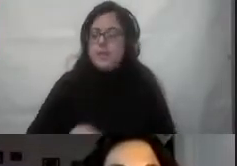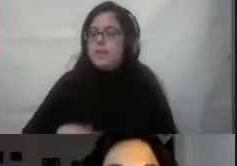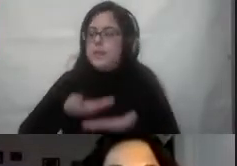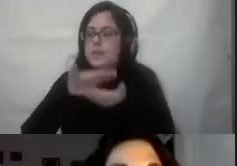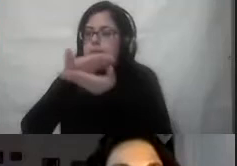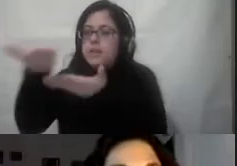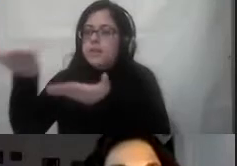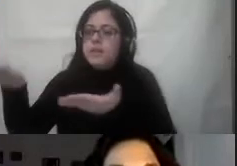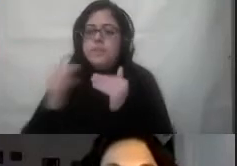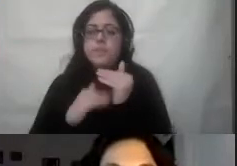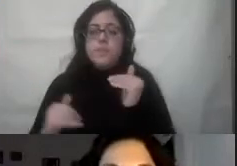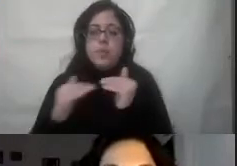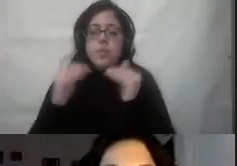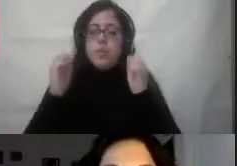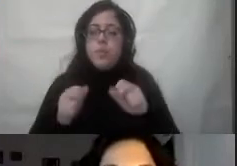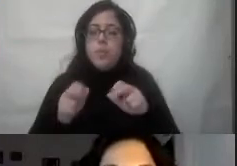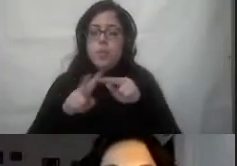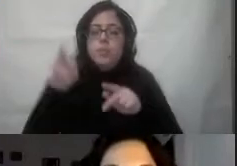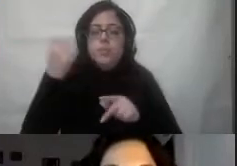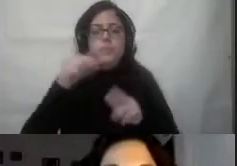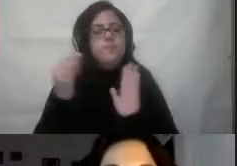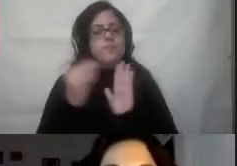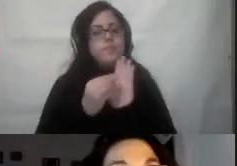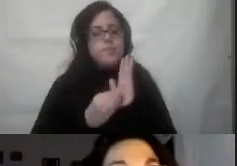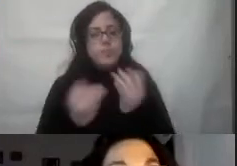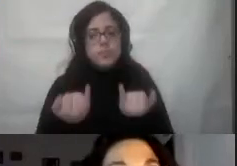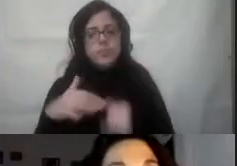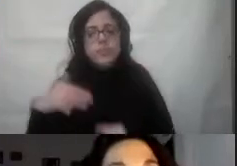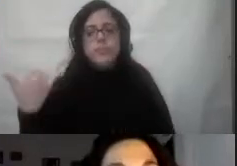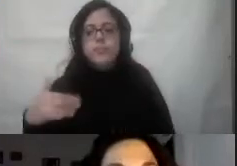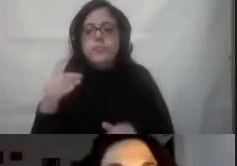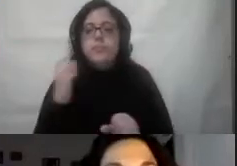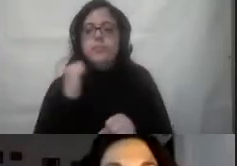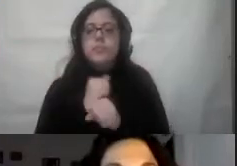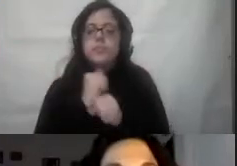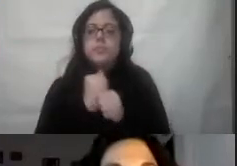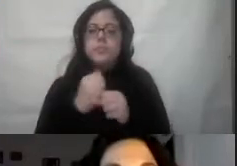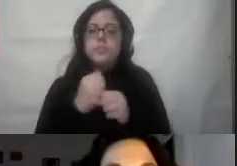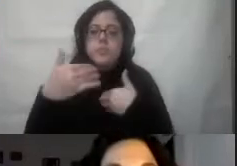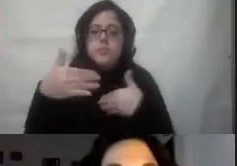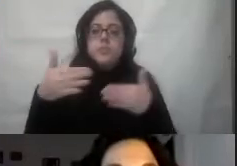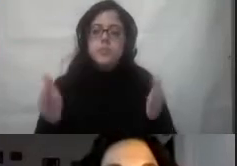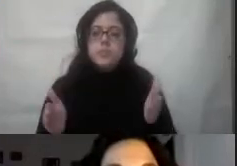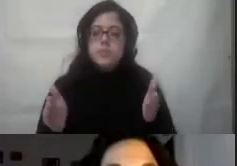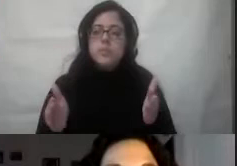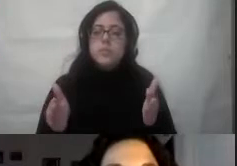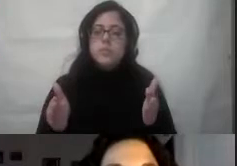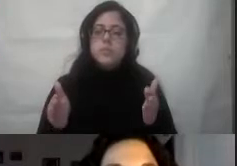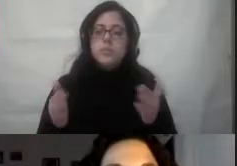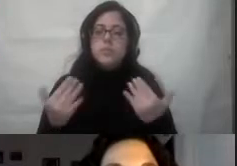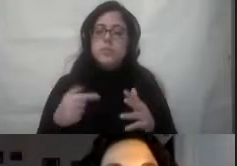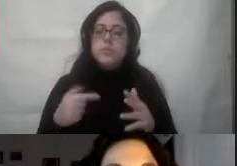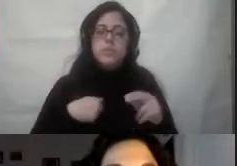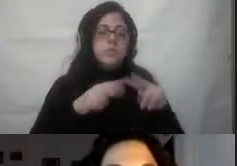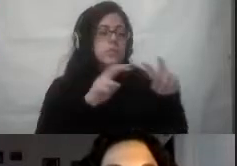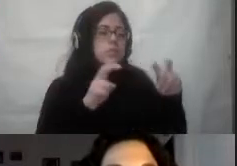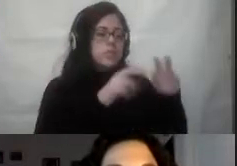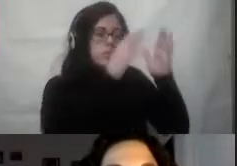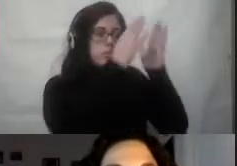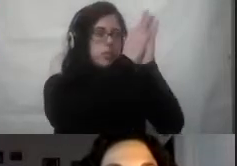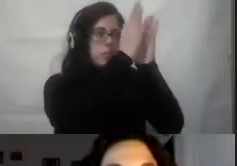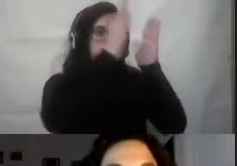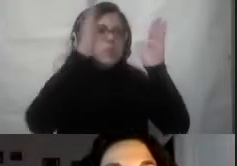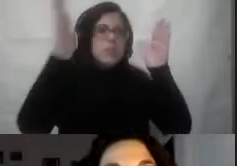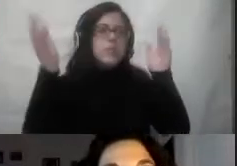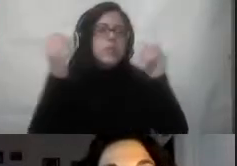las cartas. Para eso, un dato importante, trabajar con caja, averigüé con una amiga que es bibliotecaria,